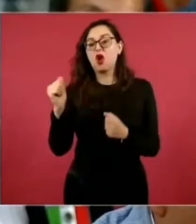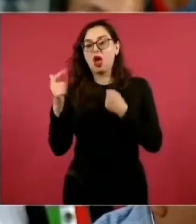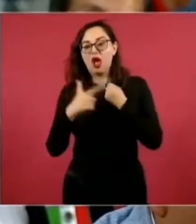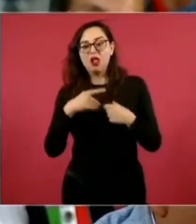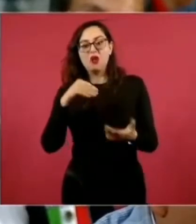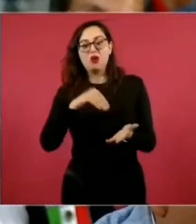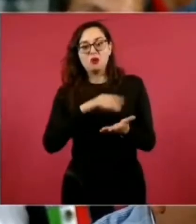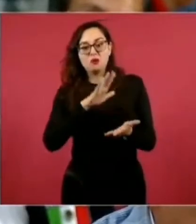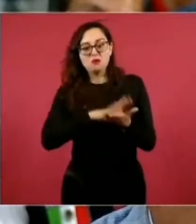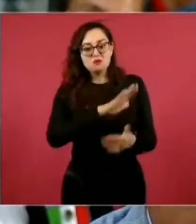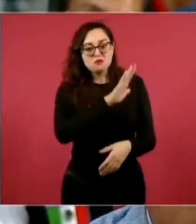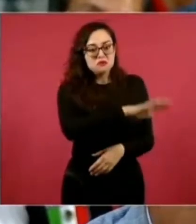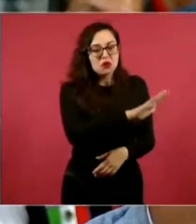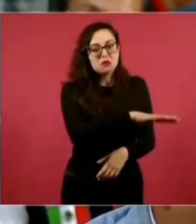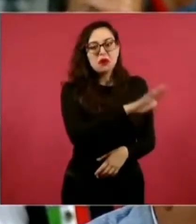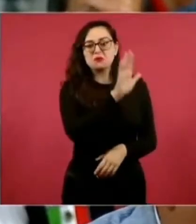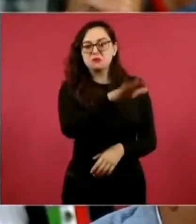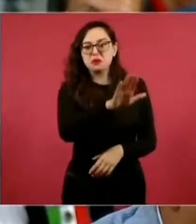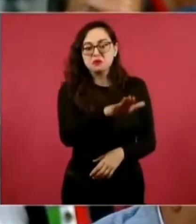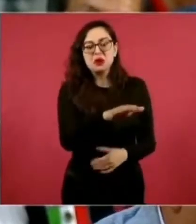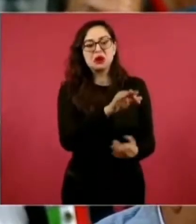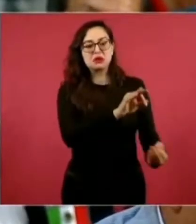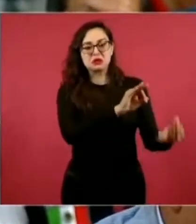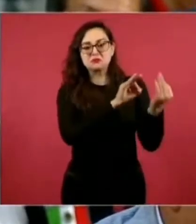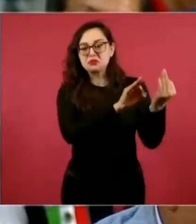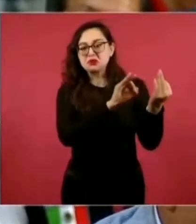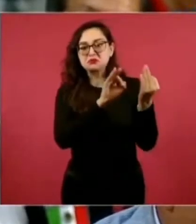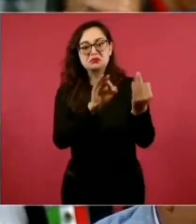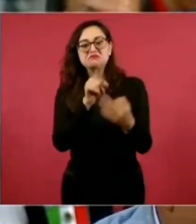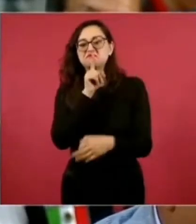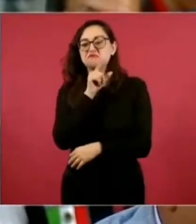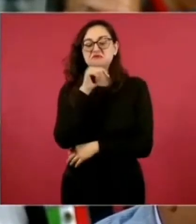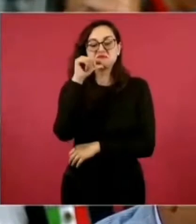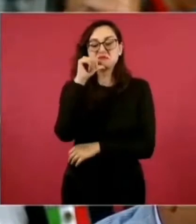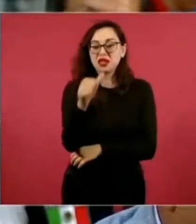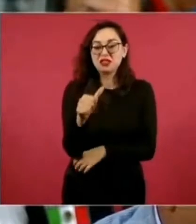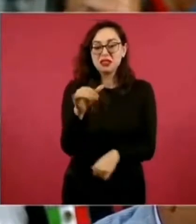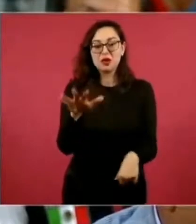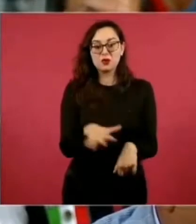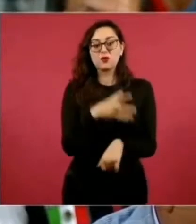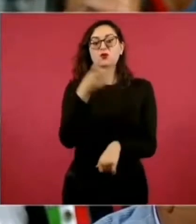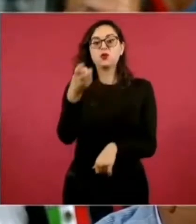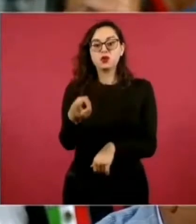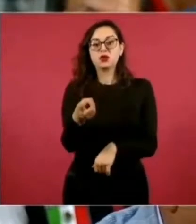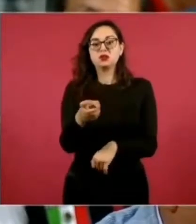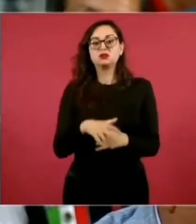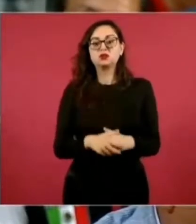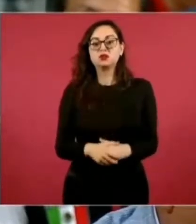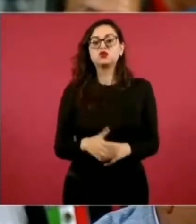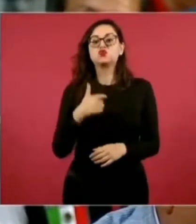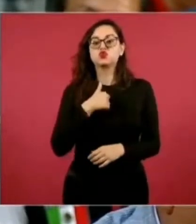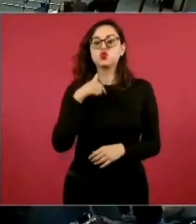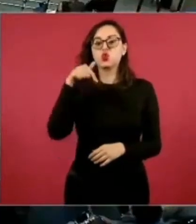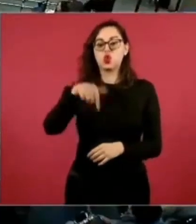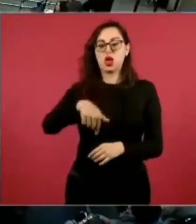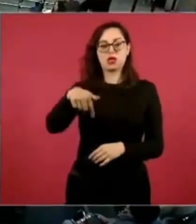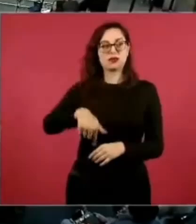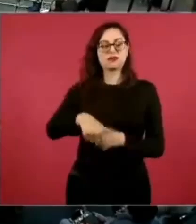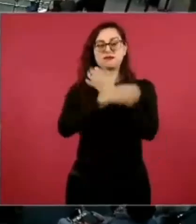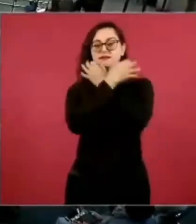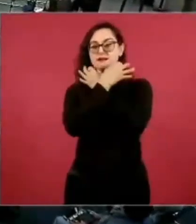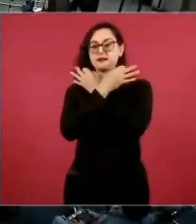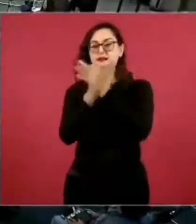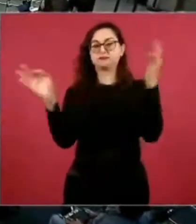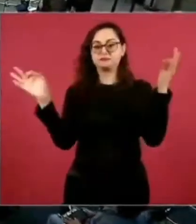a Coello, ni a Cortázar, ni a García Cabeza de Vaca. Por eso, hoy yo vengo aquí a decirle, esto